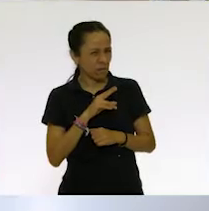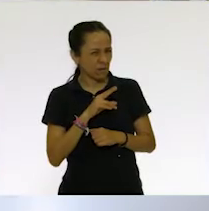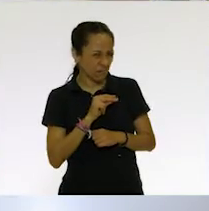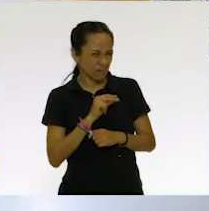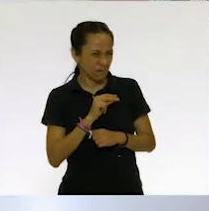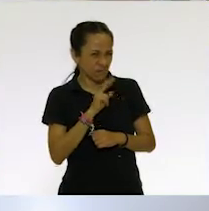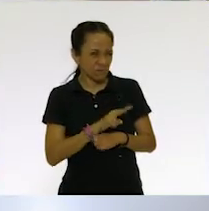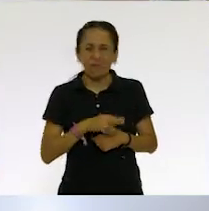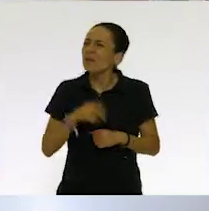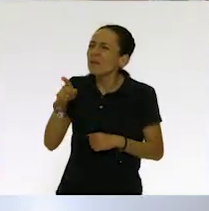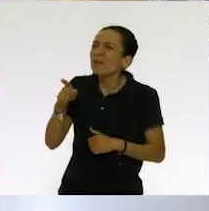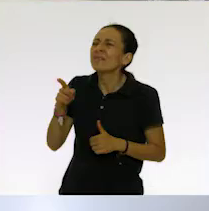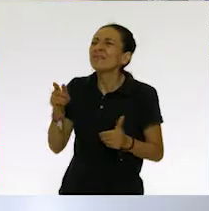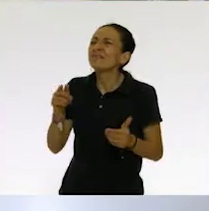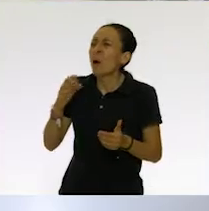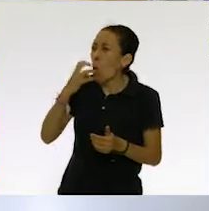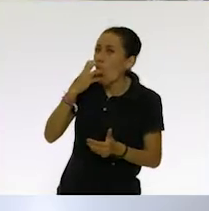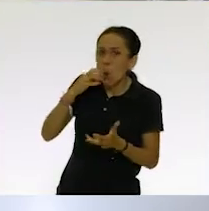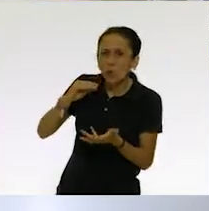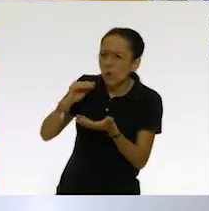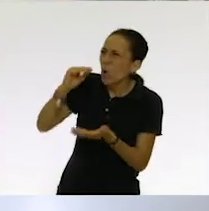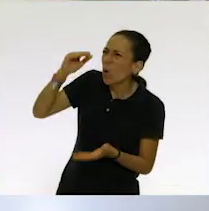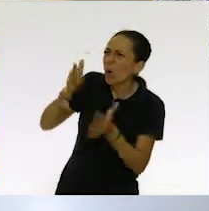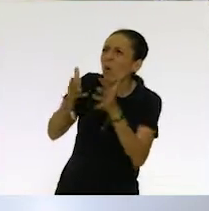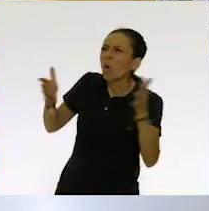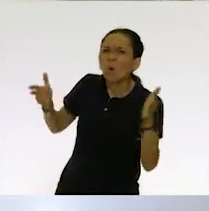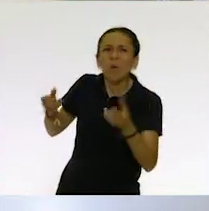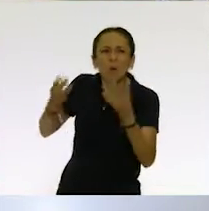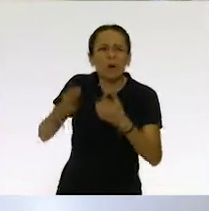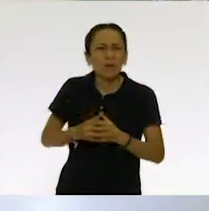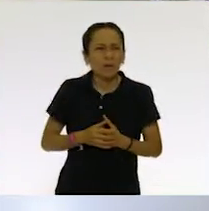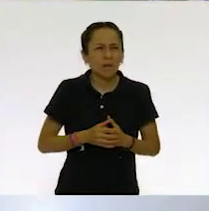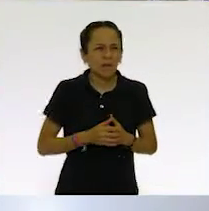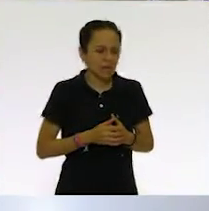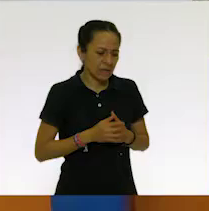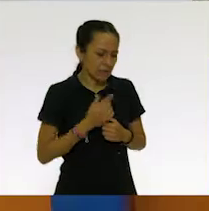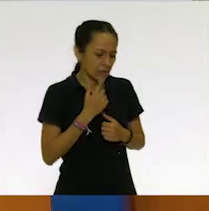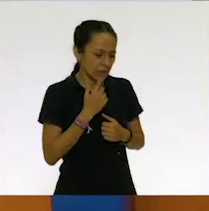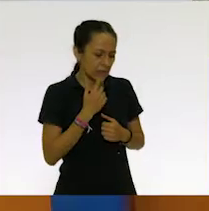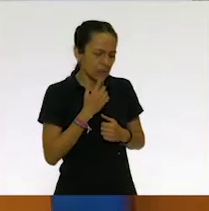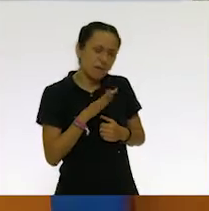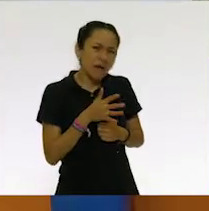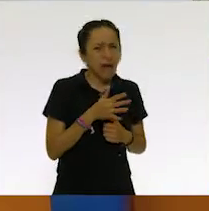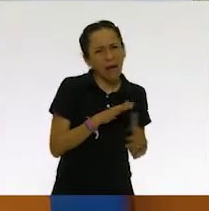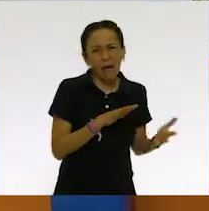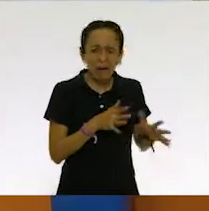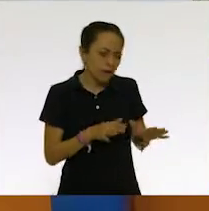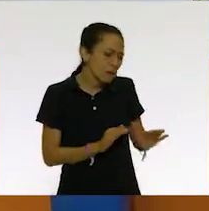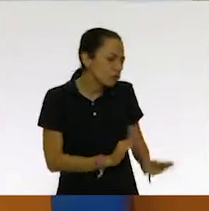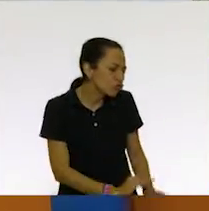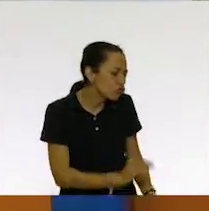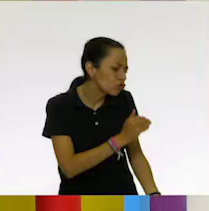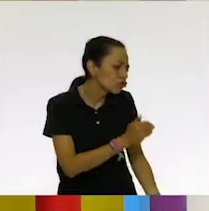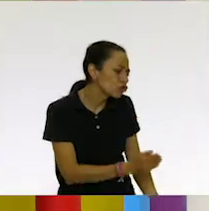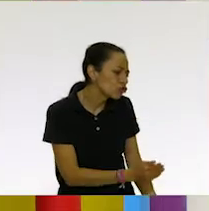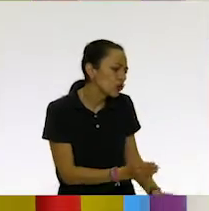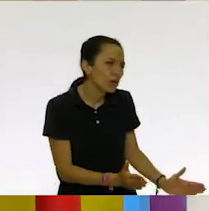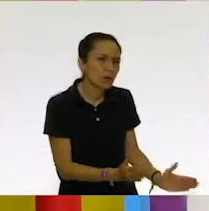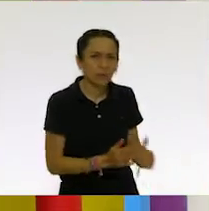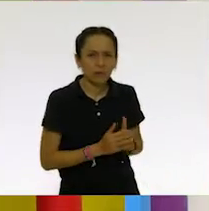era como así. Ay, no, Oscar, yo creo que no era un oso.